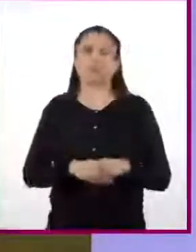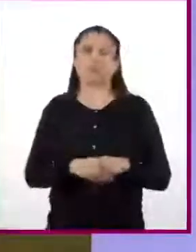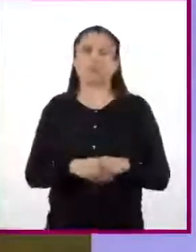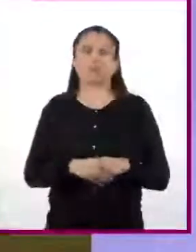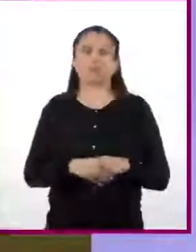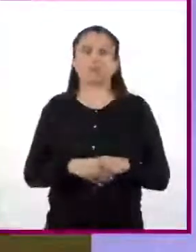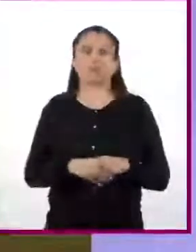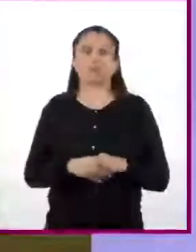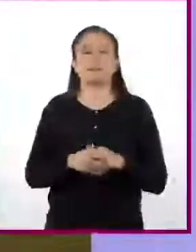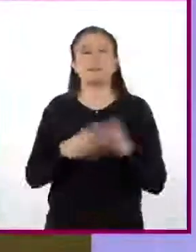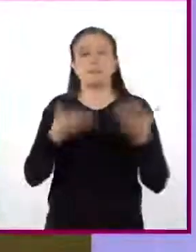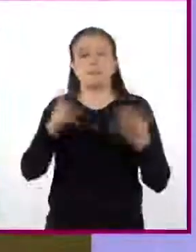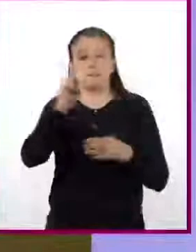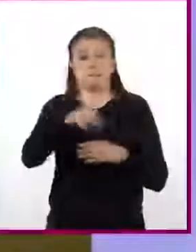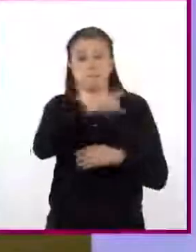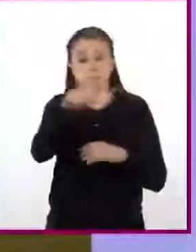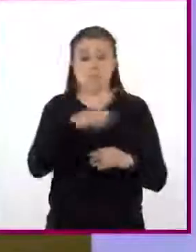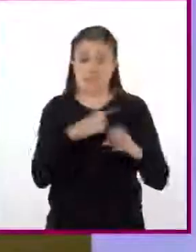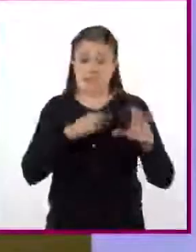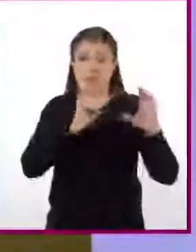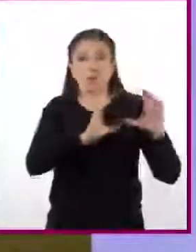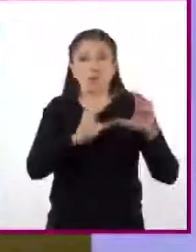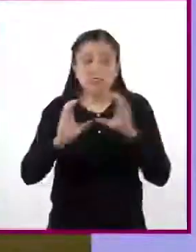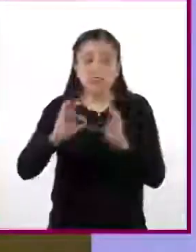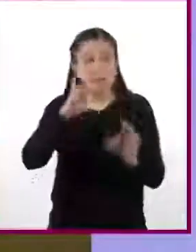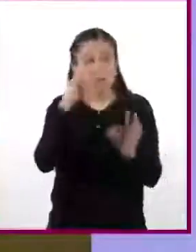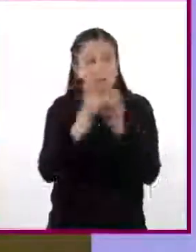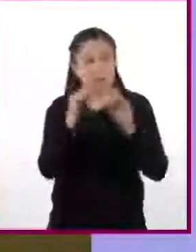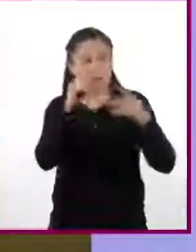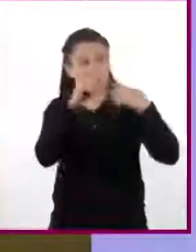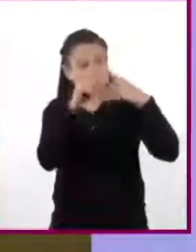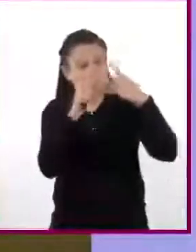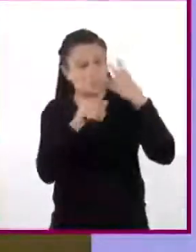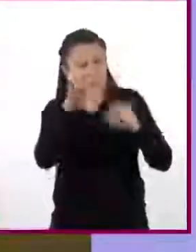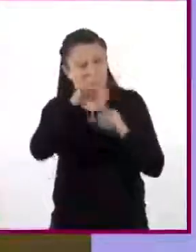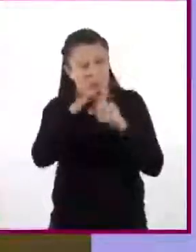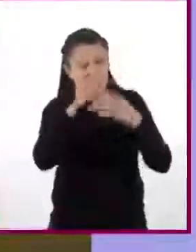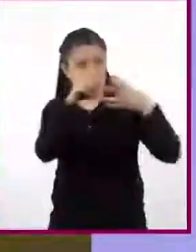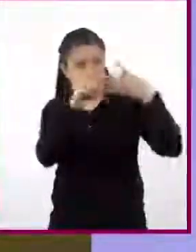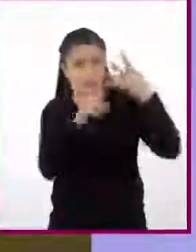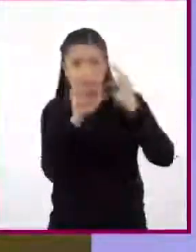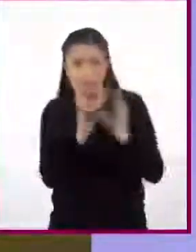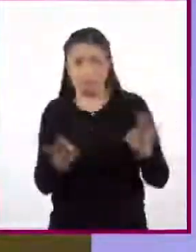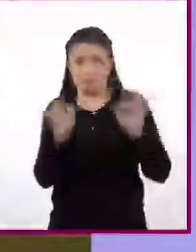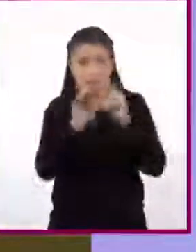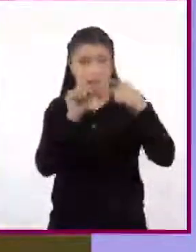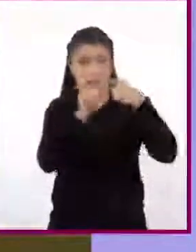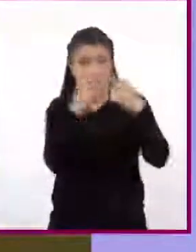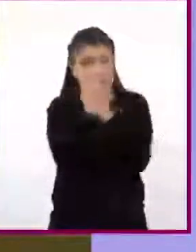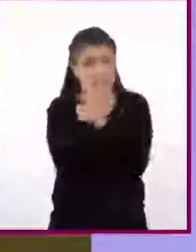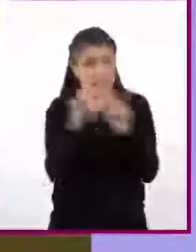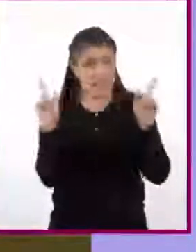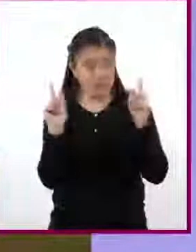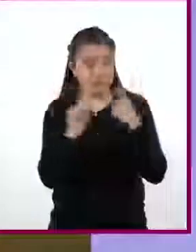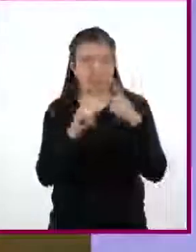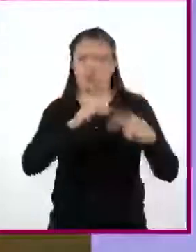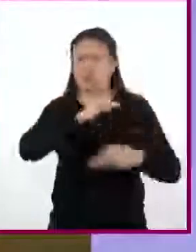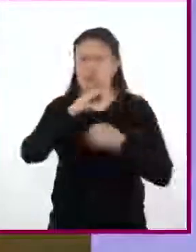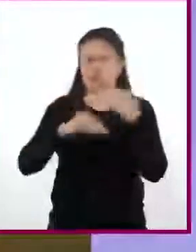Uno de los caminos es cuidar que el voto cumpla con 4 condiciones básicas: que sea libre,